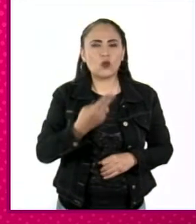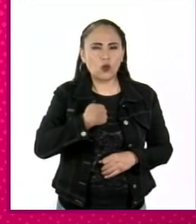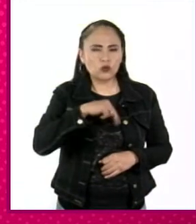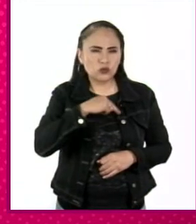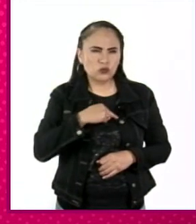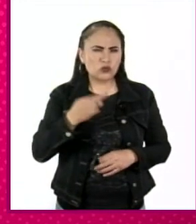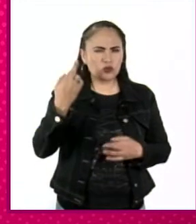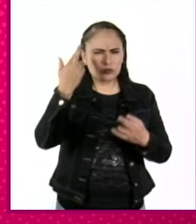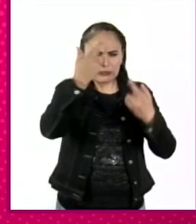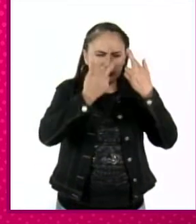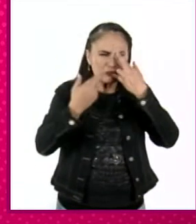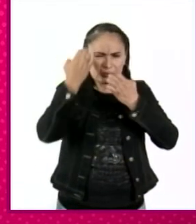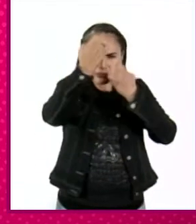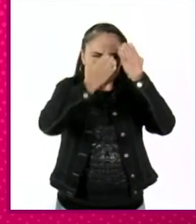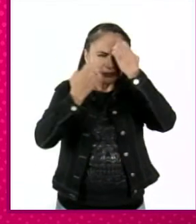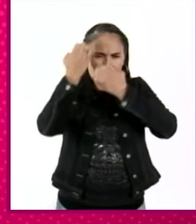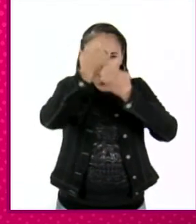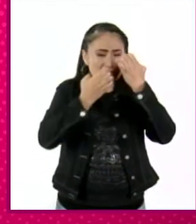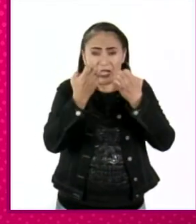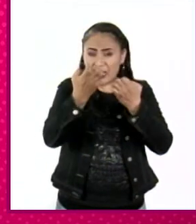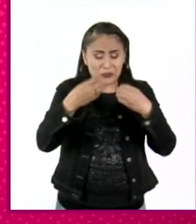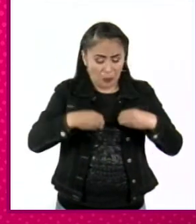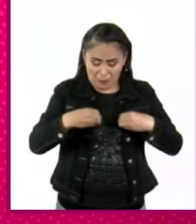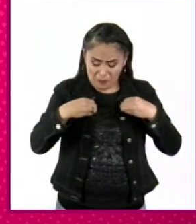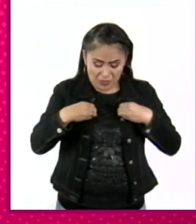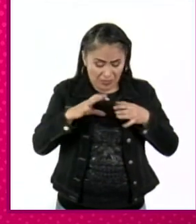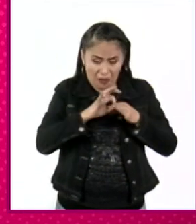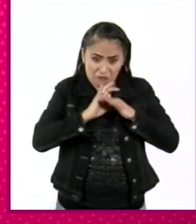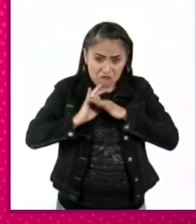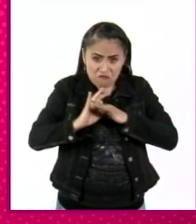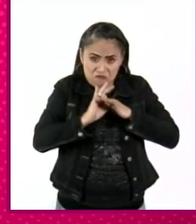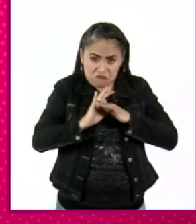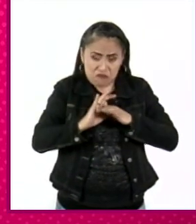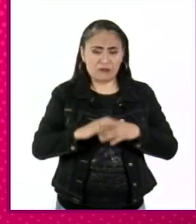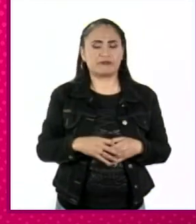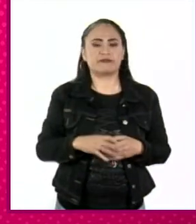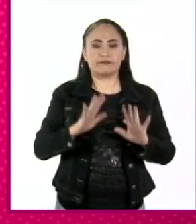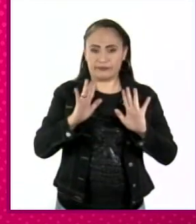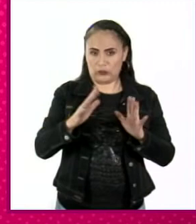analizar y tener, porque es parte de nuestra vida. Algo para terminar en este